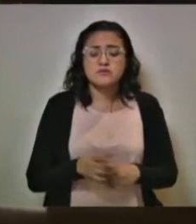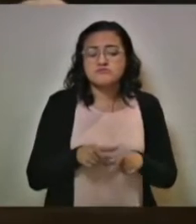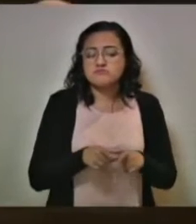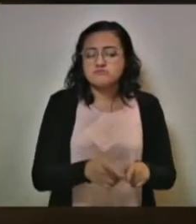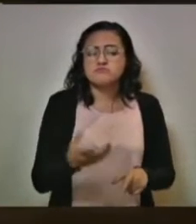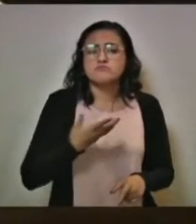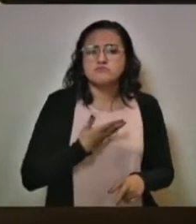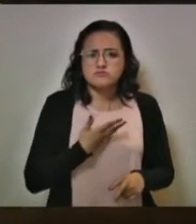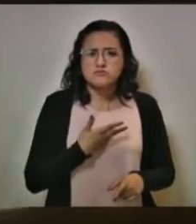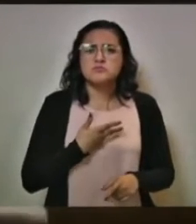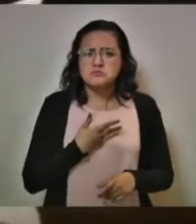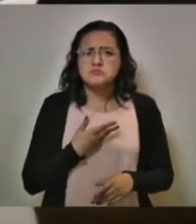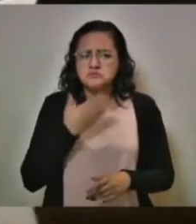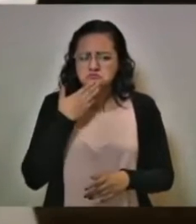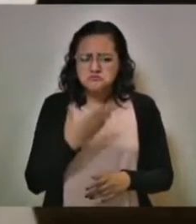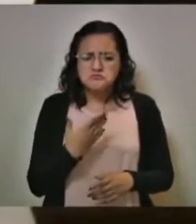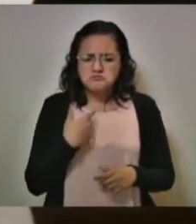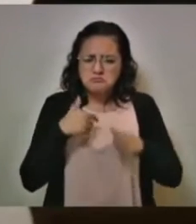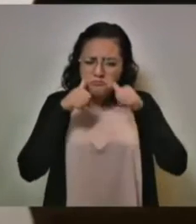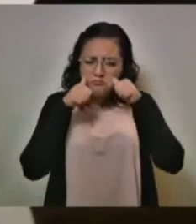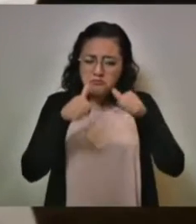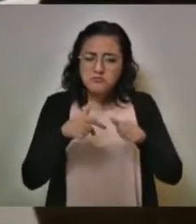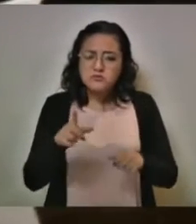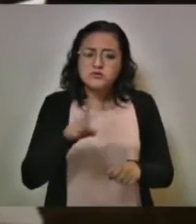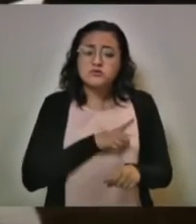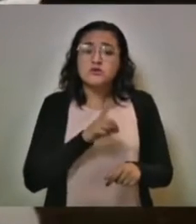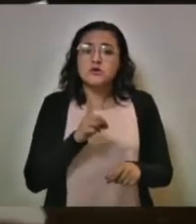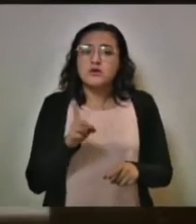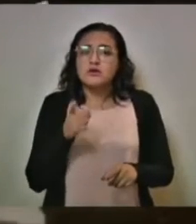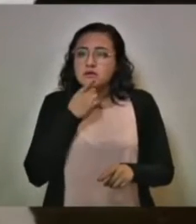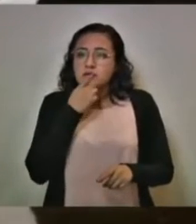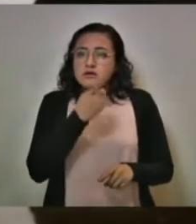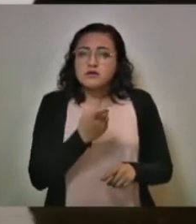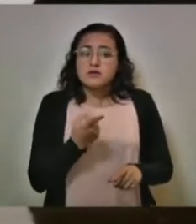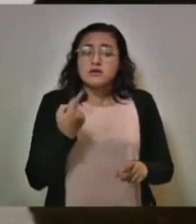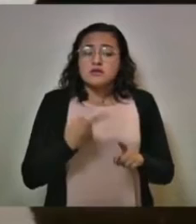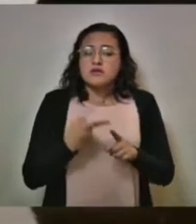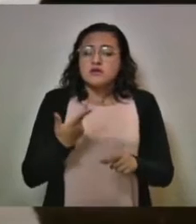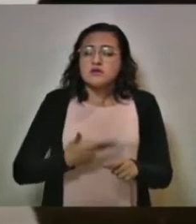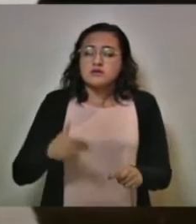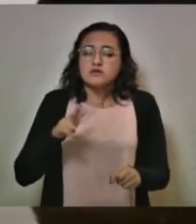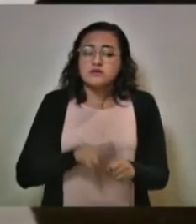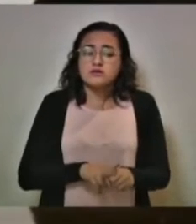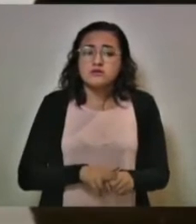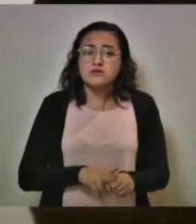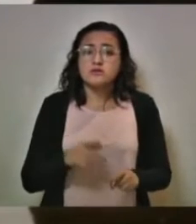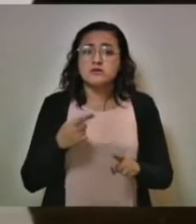continuamos teniendo un buen margen. Solamente voy a comentar de los hospitales,